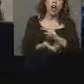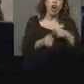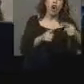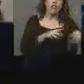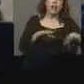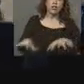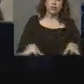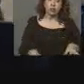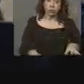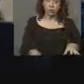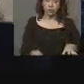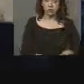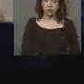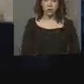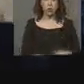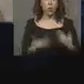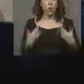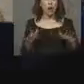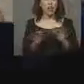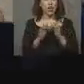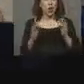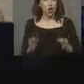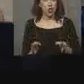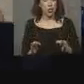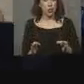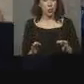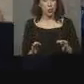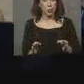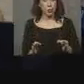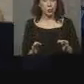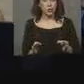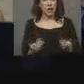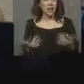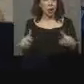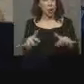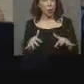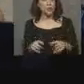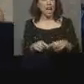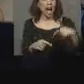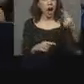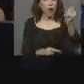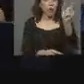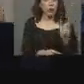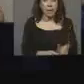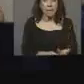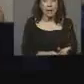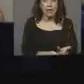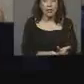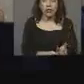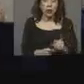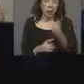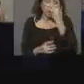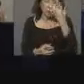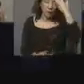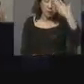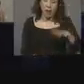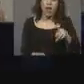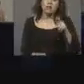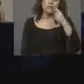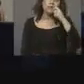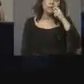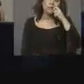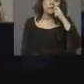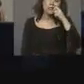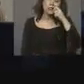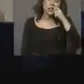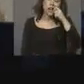En consecuencia, cualquier conducta, cualquier comportamiento que utilice a otra persona en términos viles es indudablemente